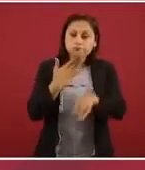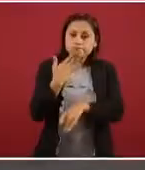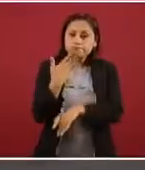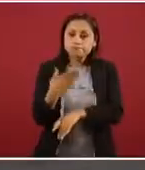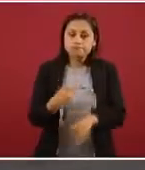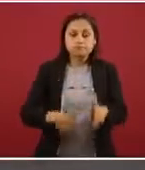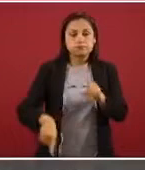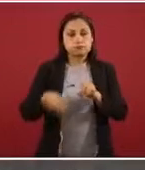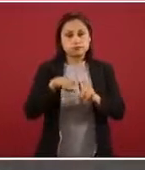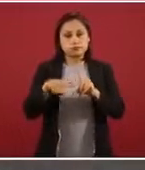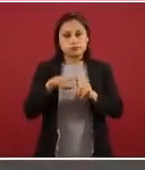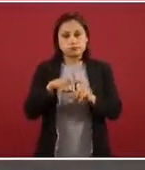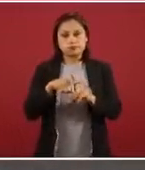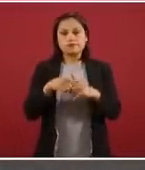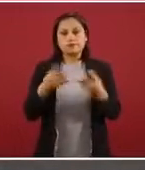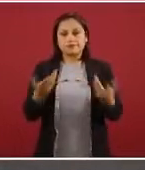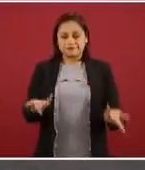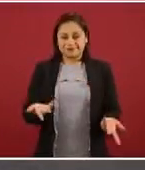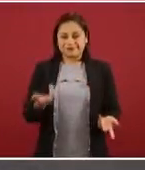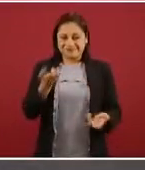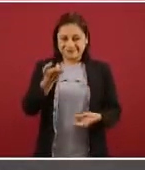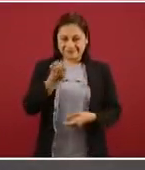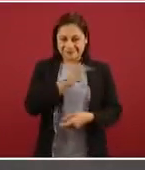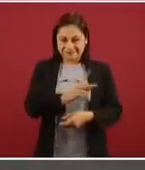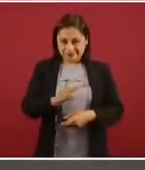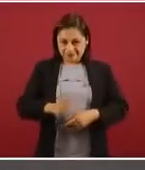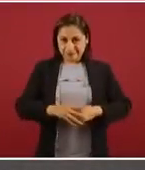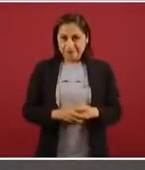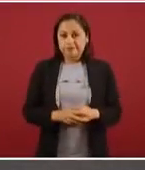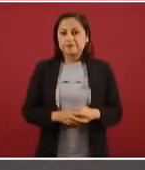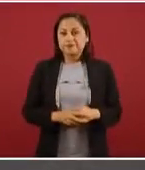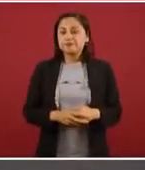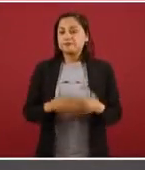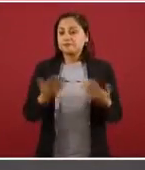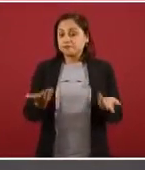te contesto así, o sea, si es una injusticia,